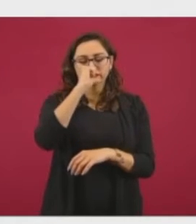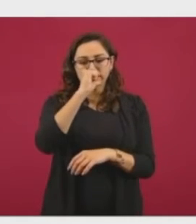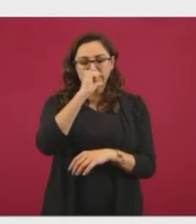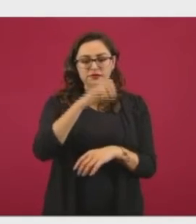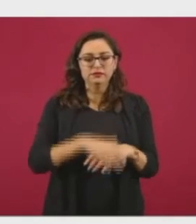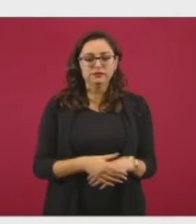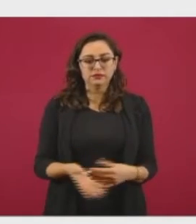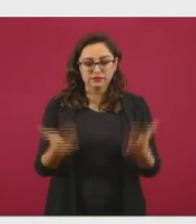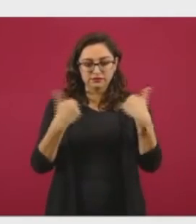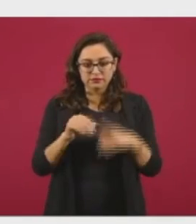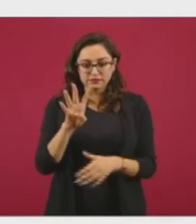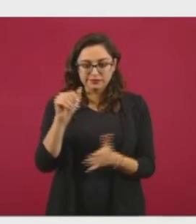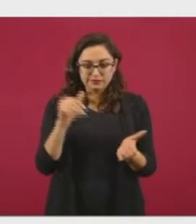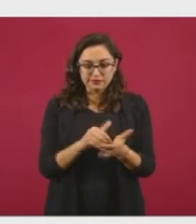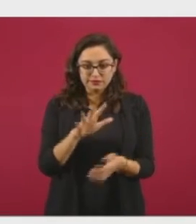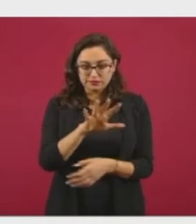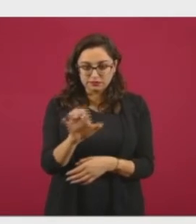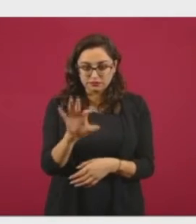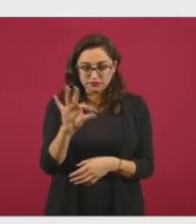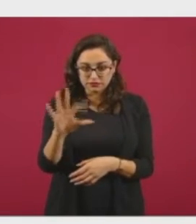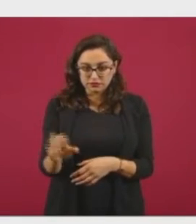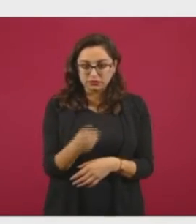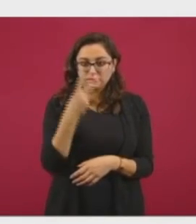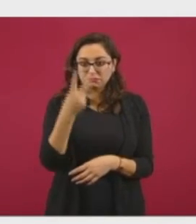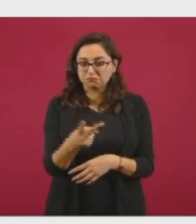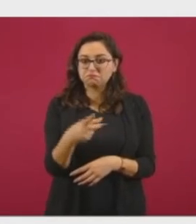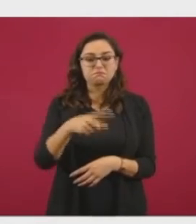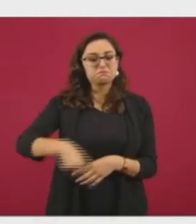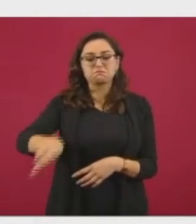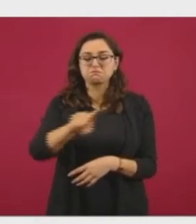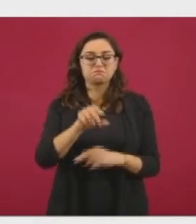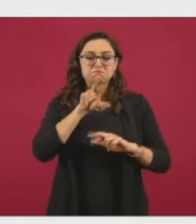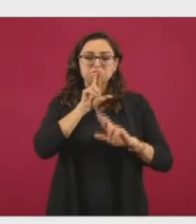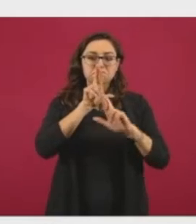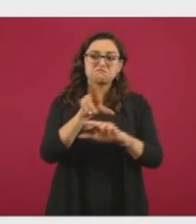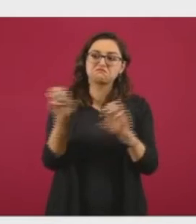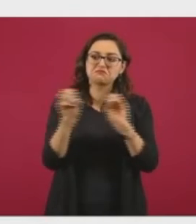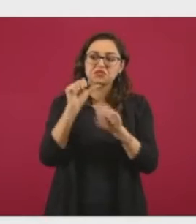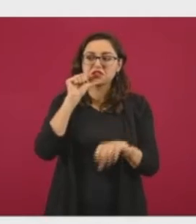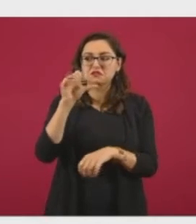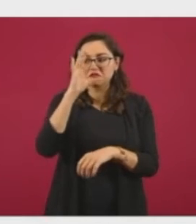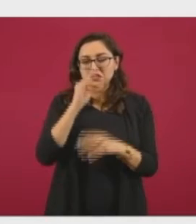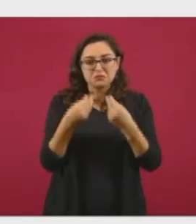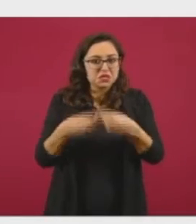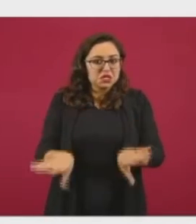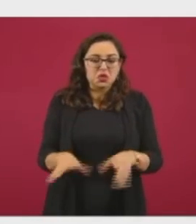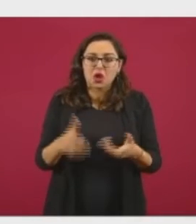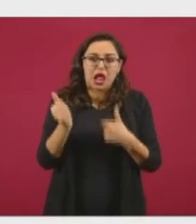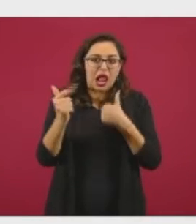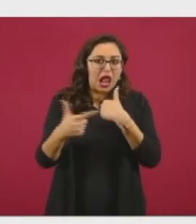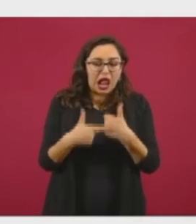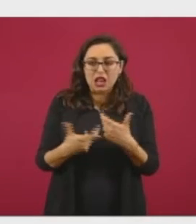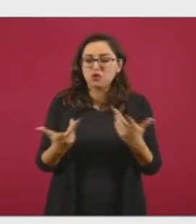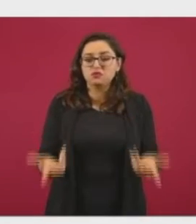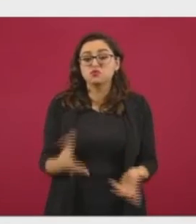y 4.542 que no tienen una posibilidad de resultado. Hay que recordar que estas